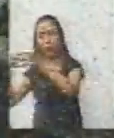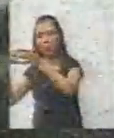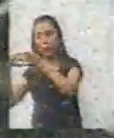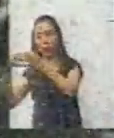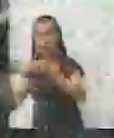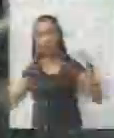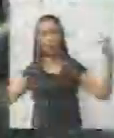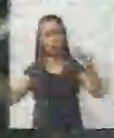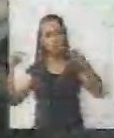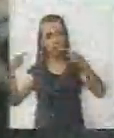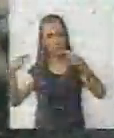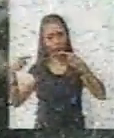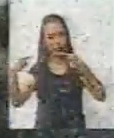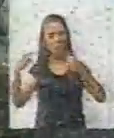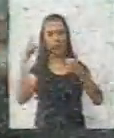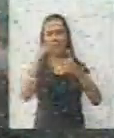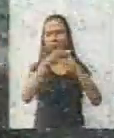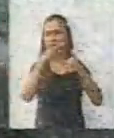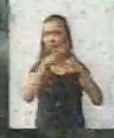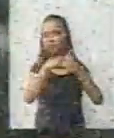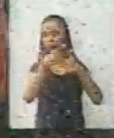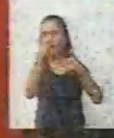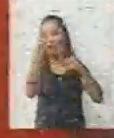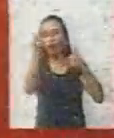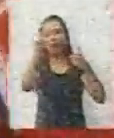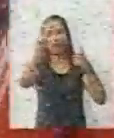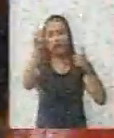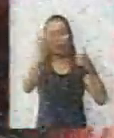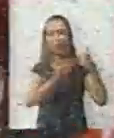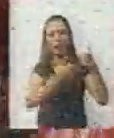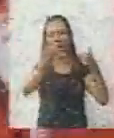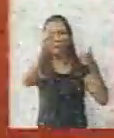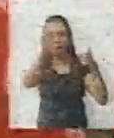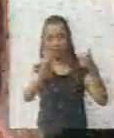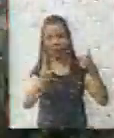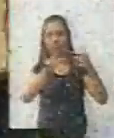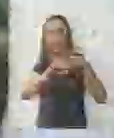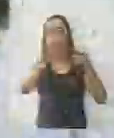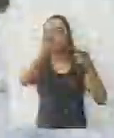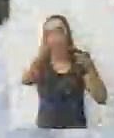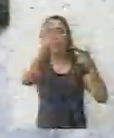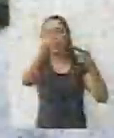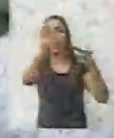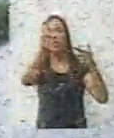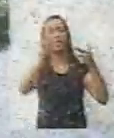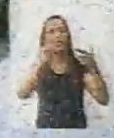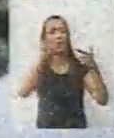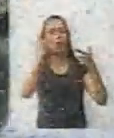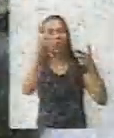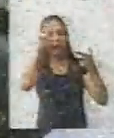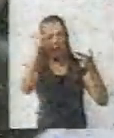es gente Rodríguez. Es gente que siempre viene a molestar en la puerta, no quieren que nadie pague un